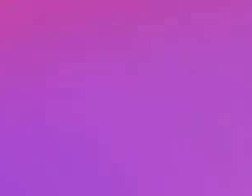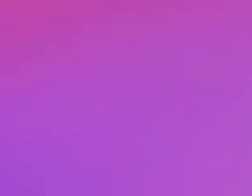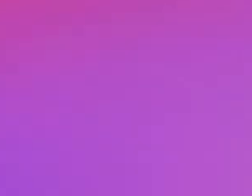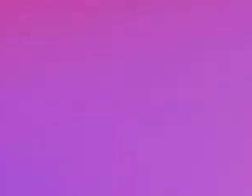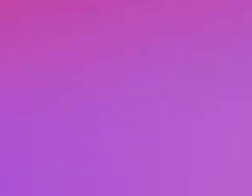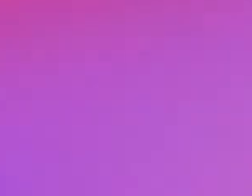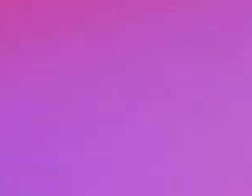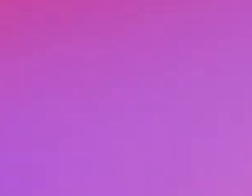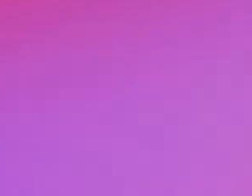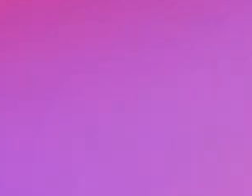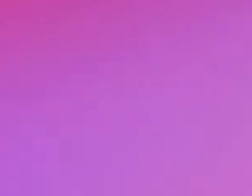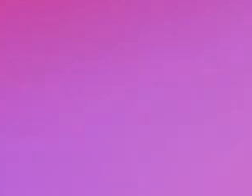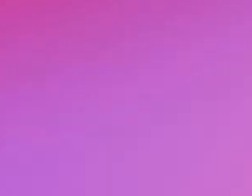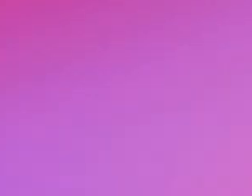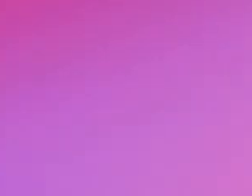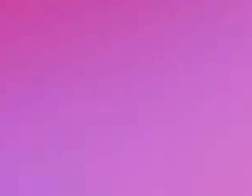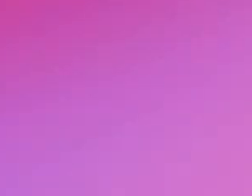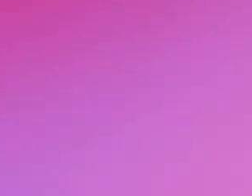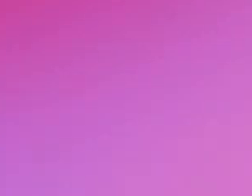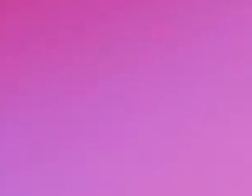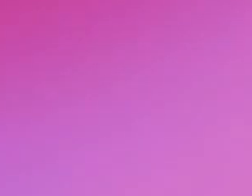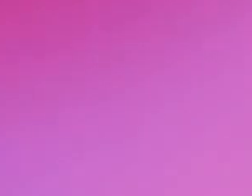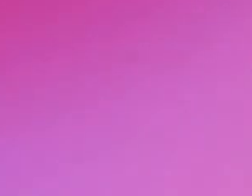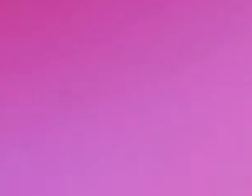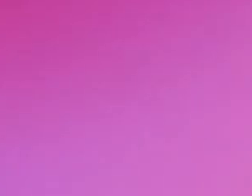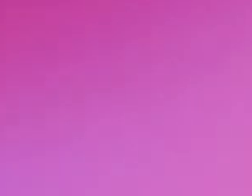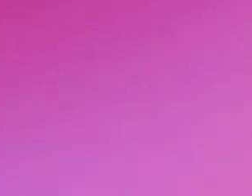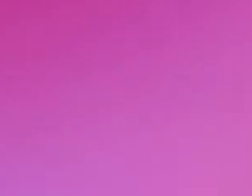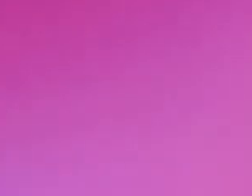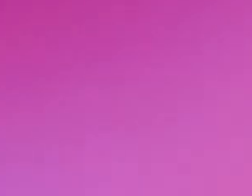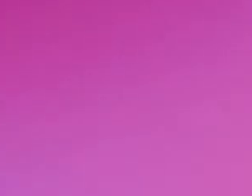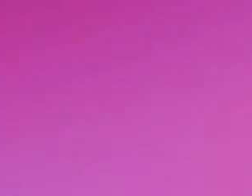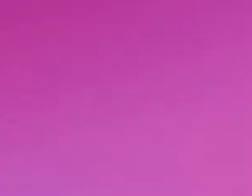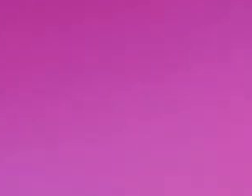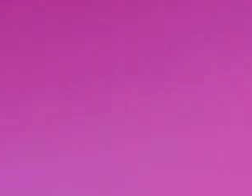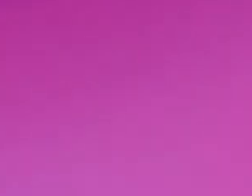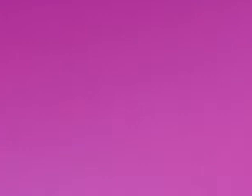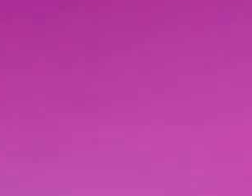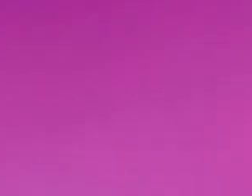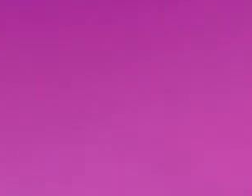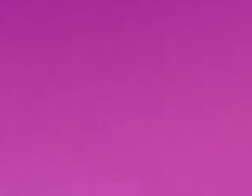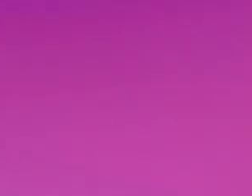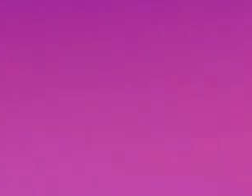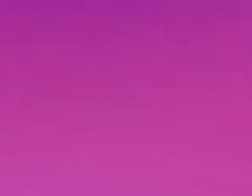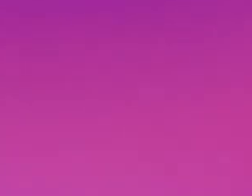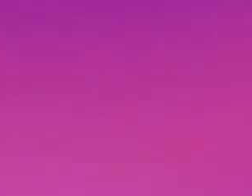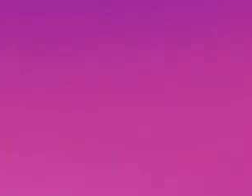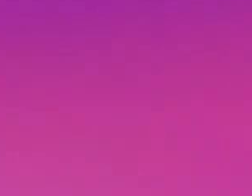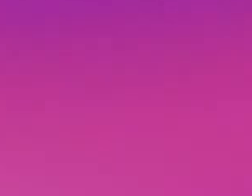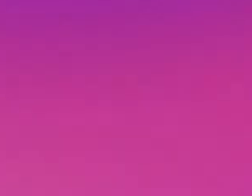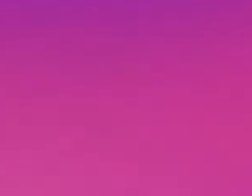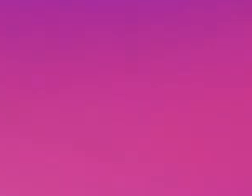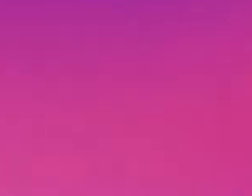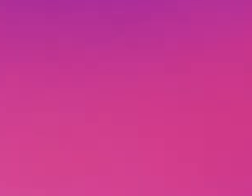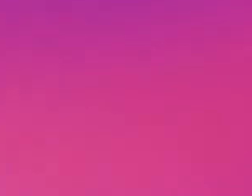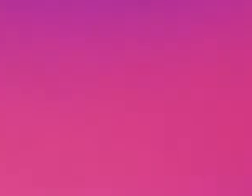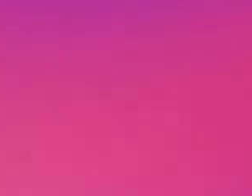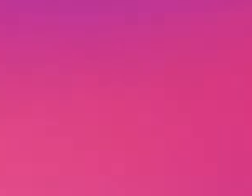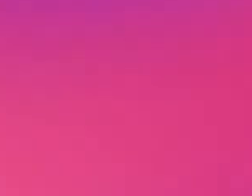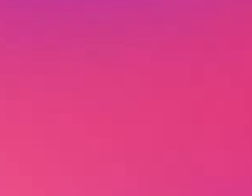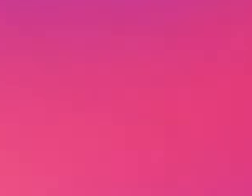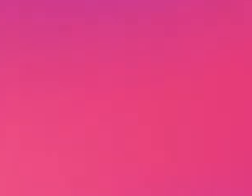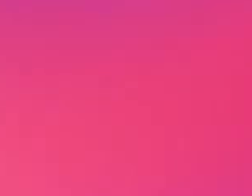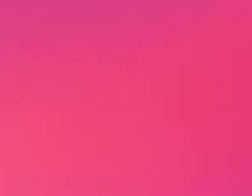dudas o necesitas ayuda, llama al Centro de Apoyo Pedagógico a Distancia El número de teléfono para secundaria es